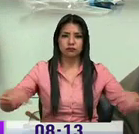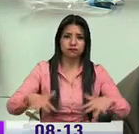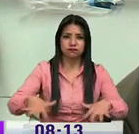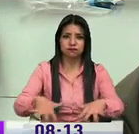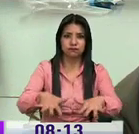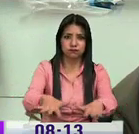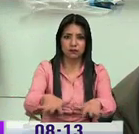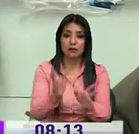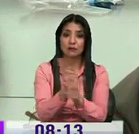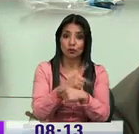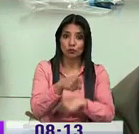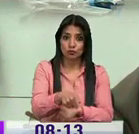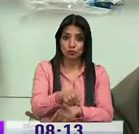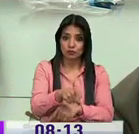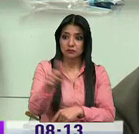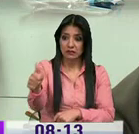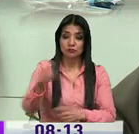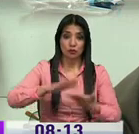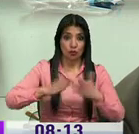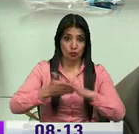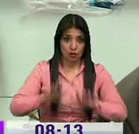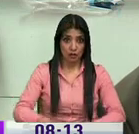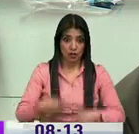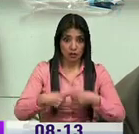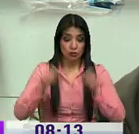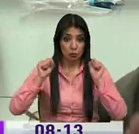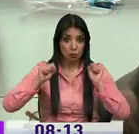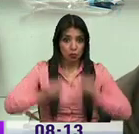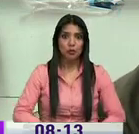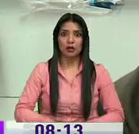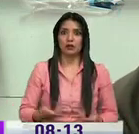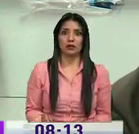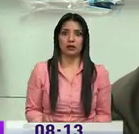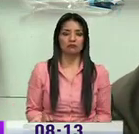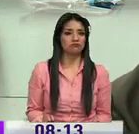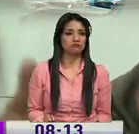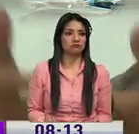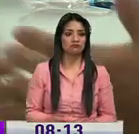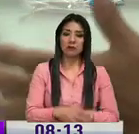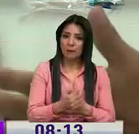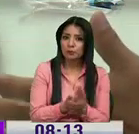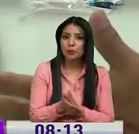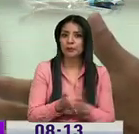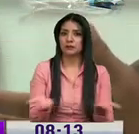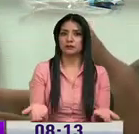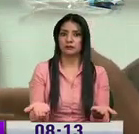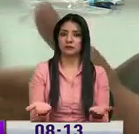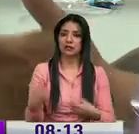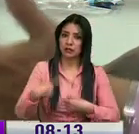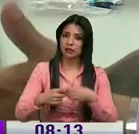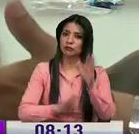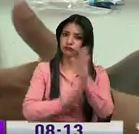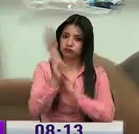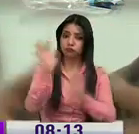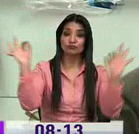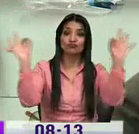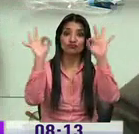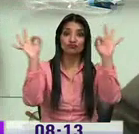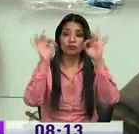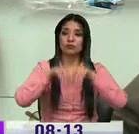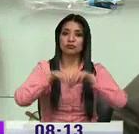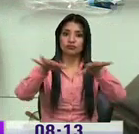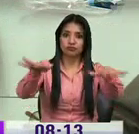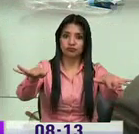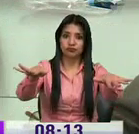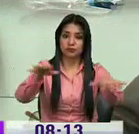producidas por la comunidad quiteña, se puede movilizar la ciudad entregando esa energía al sistema Metro